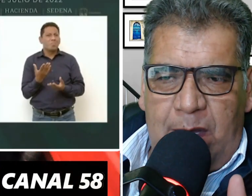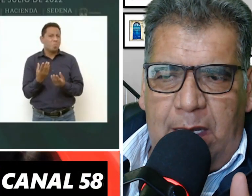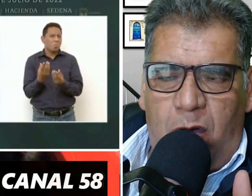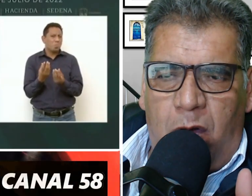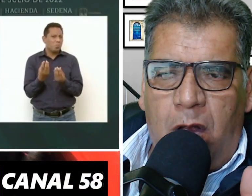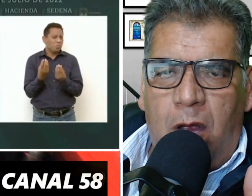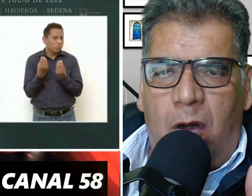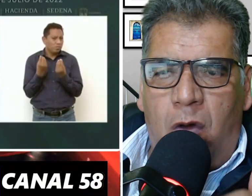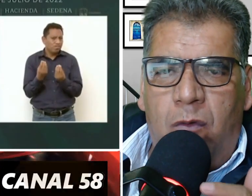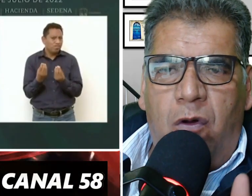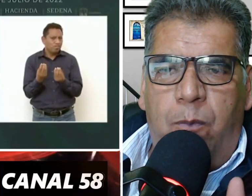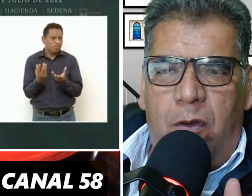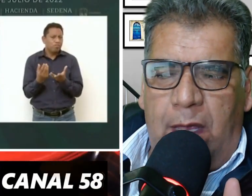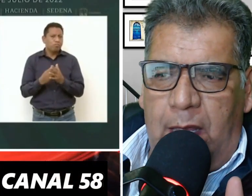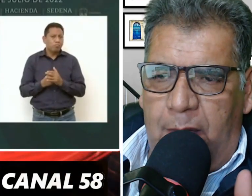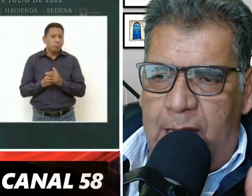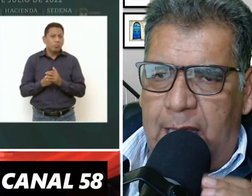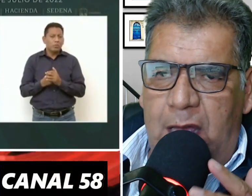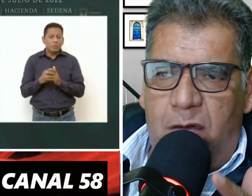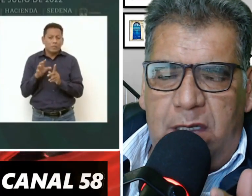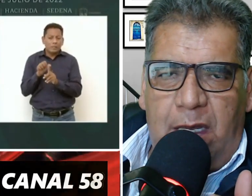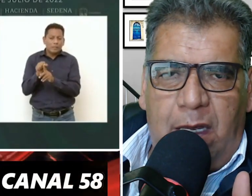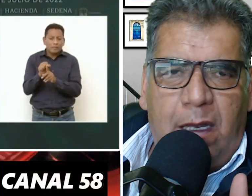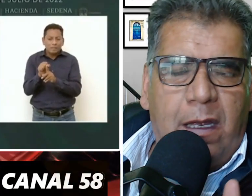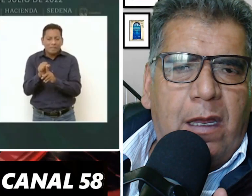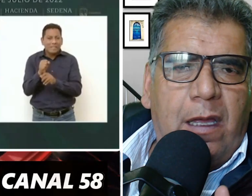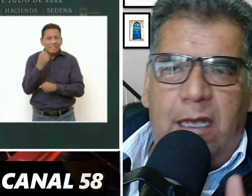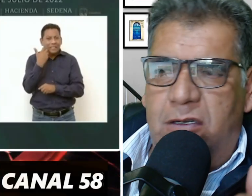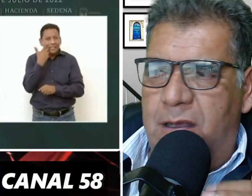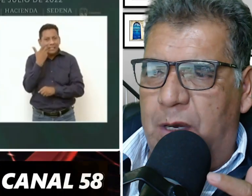de México, no un grupo de banqueros,